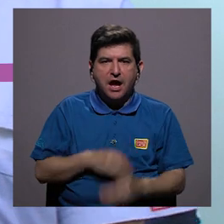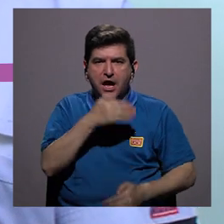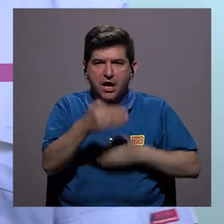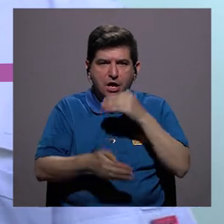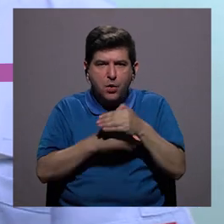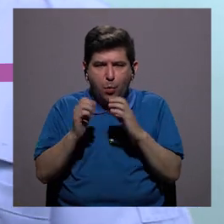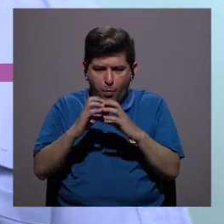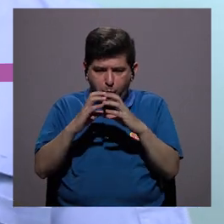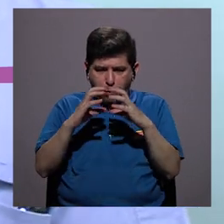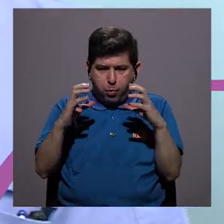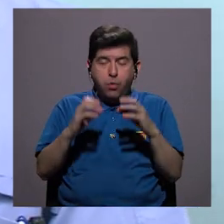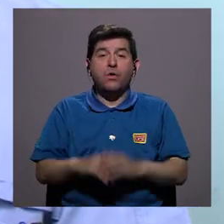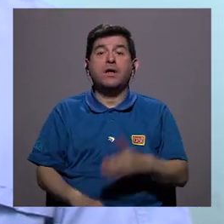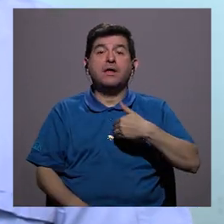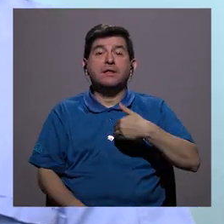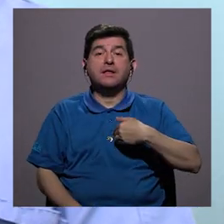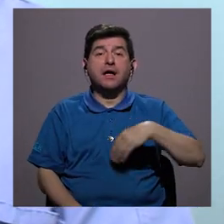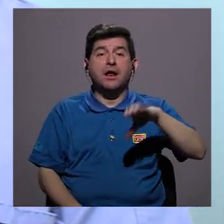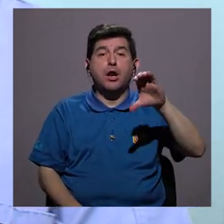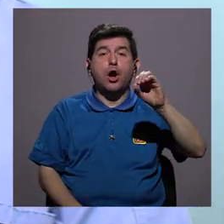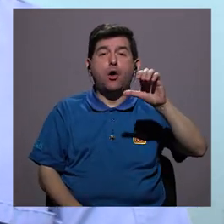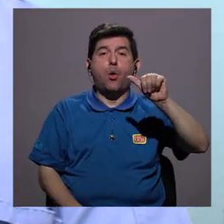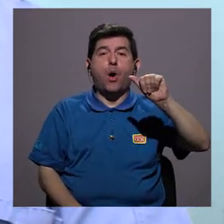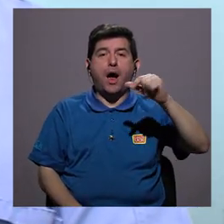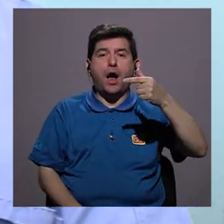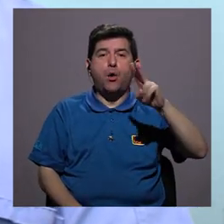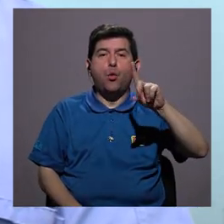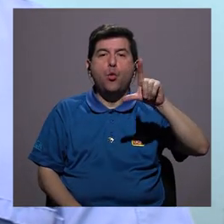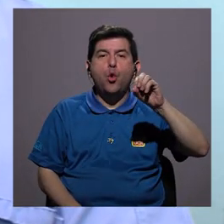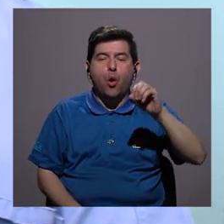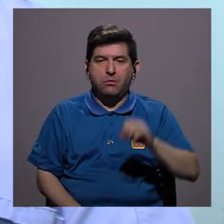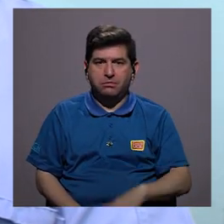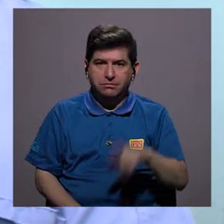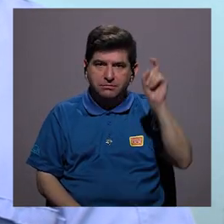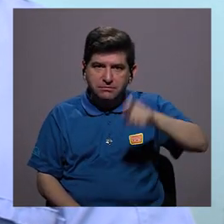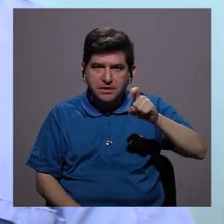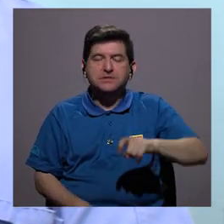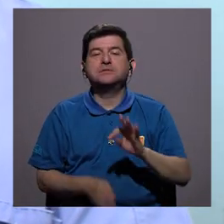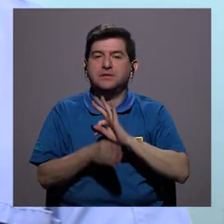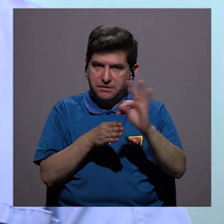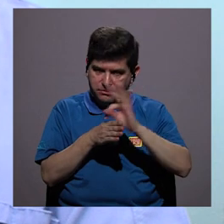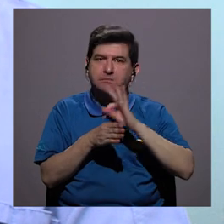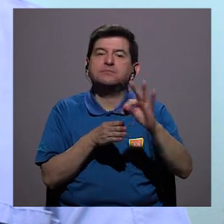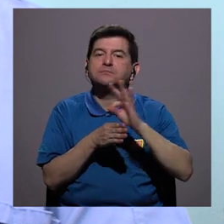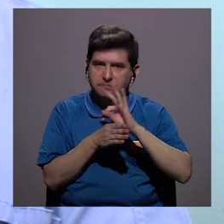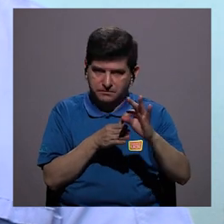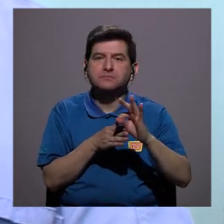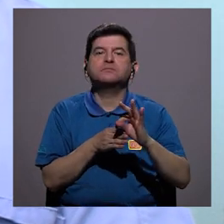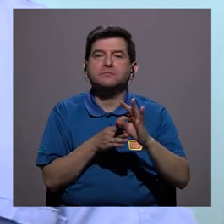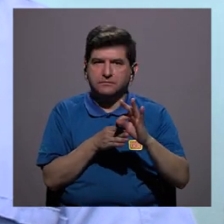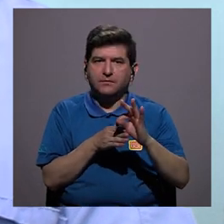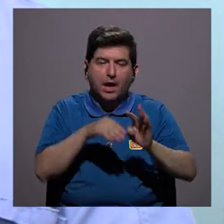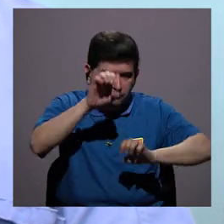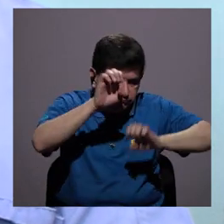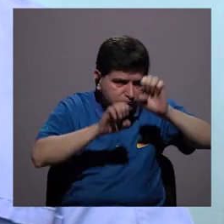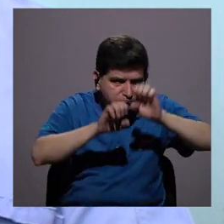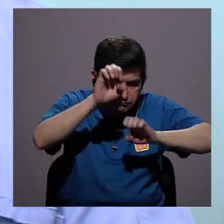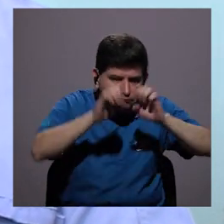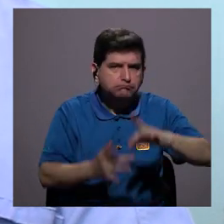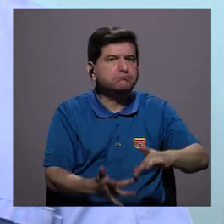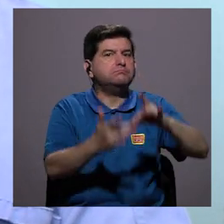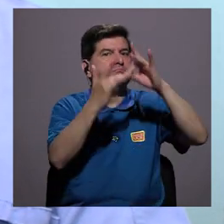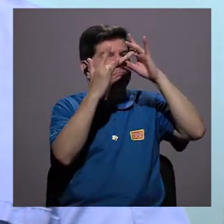un proceso inflamatorio con un coágulo dentro de la vena. Entonces, eso requiere de tratamiento. y